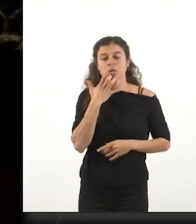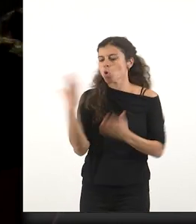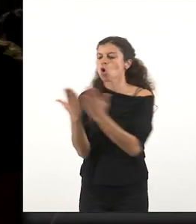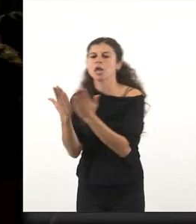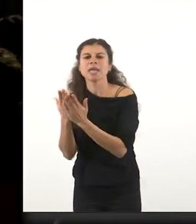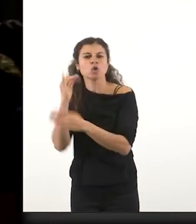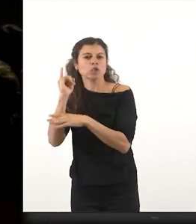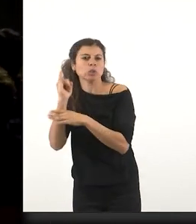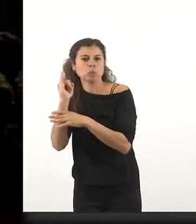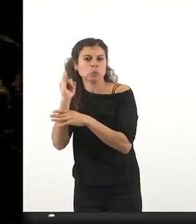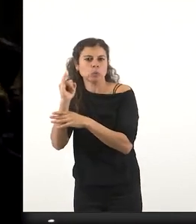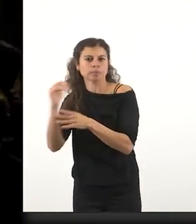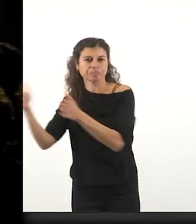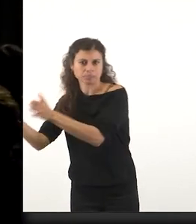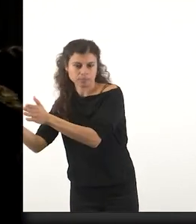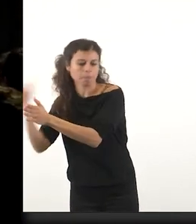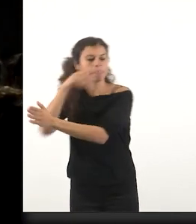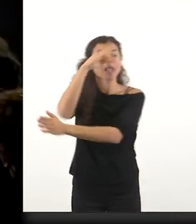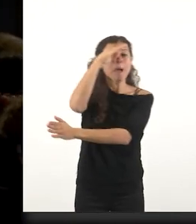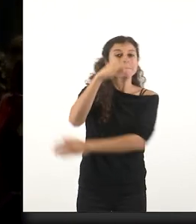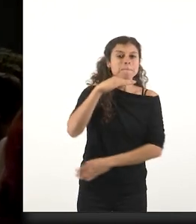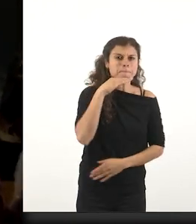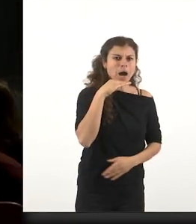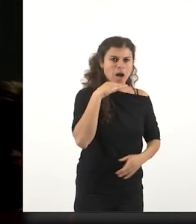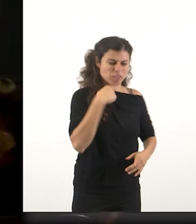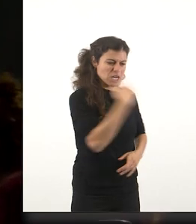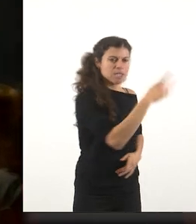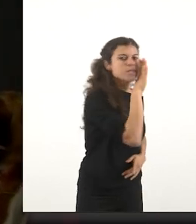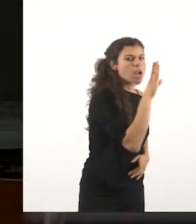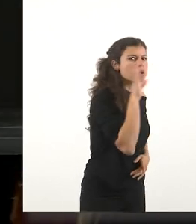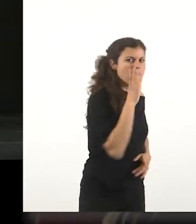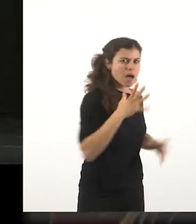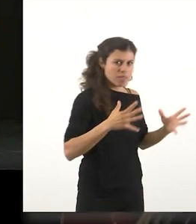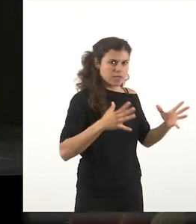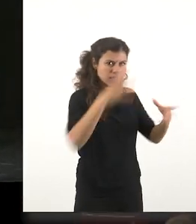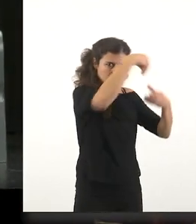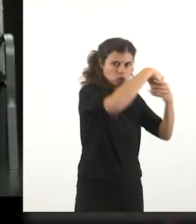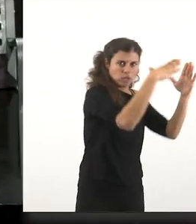abajo jugando en el parque, y ese padre de esas criaturas le dice a la madre de sus criaturas, que